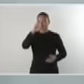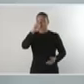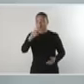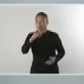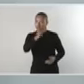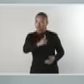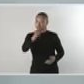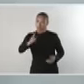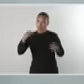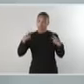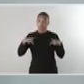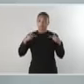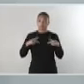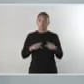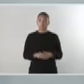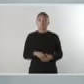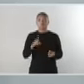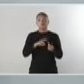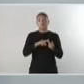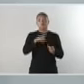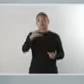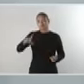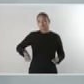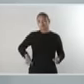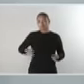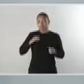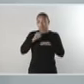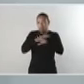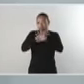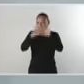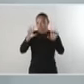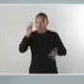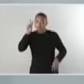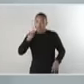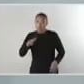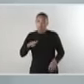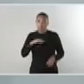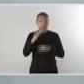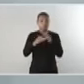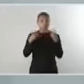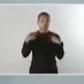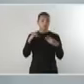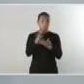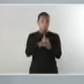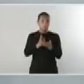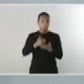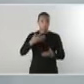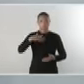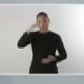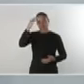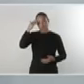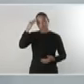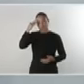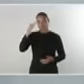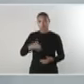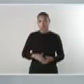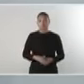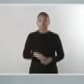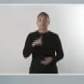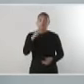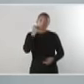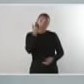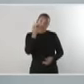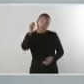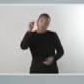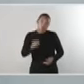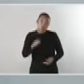uno de ellos En donde el gobierno sea honesto y transparente y los ciudadanos estén al mando si tú también quieres